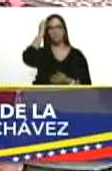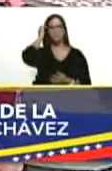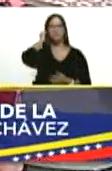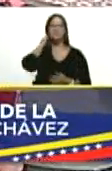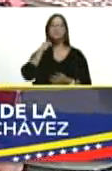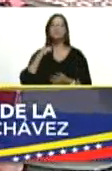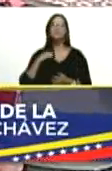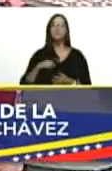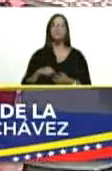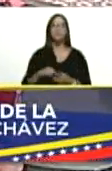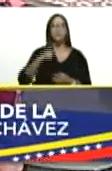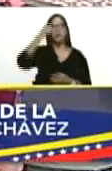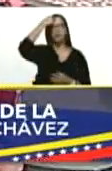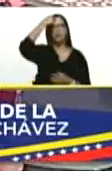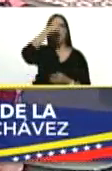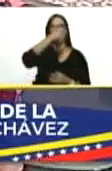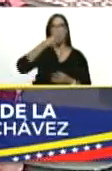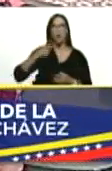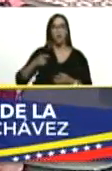El pueblo